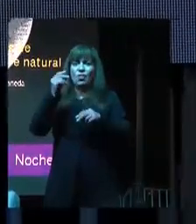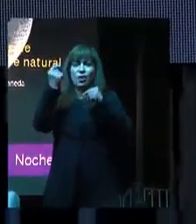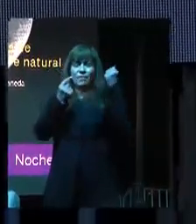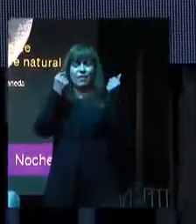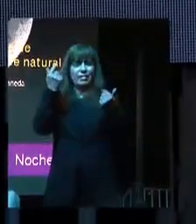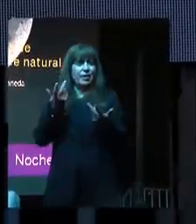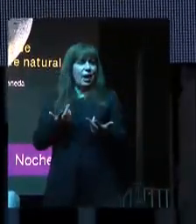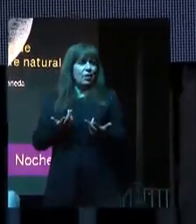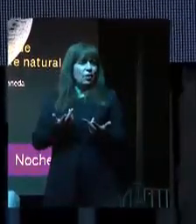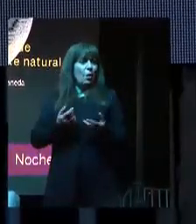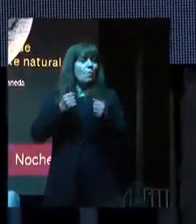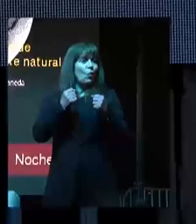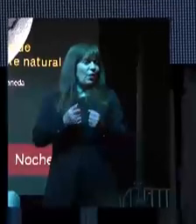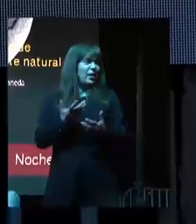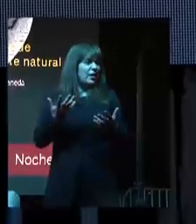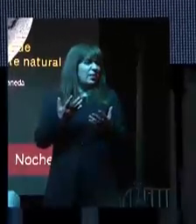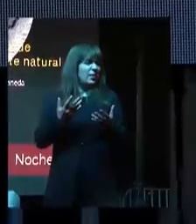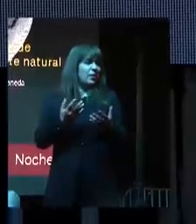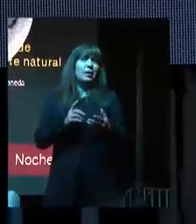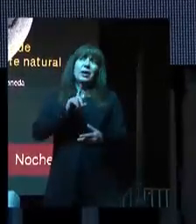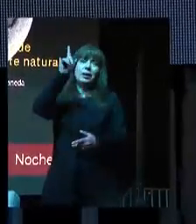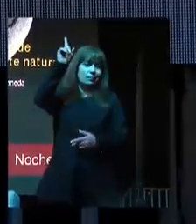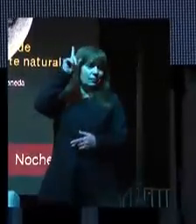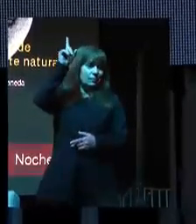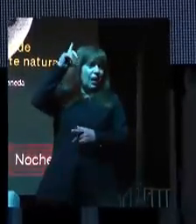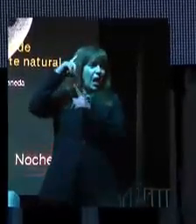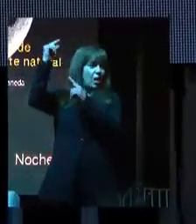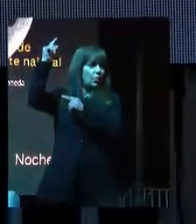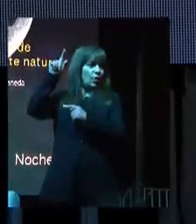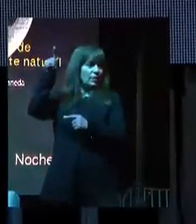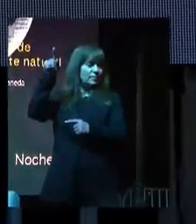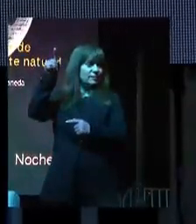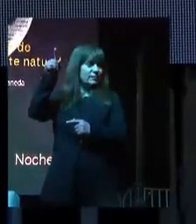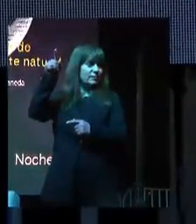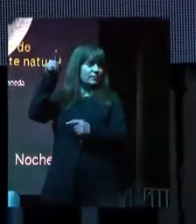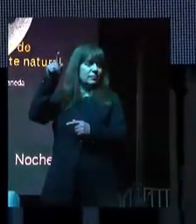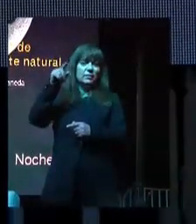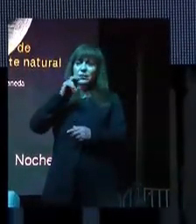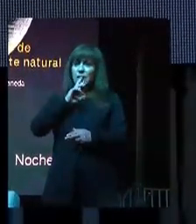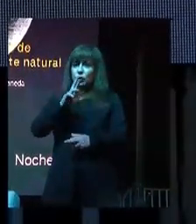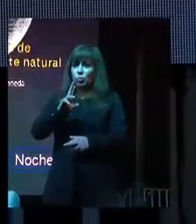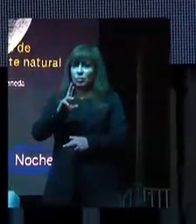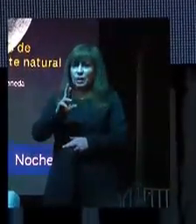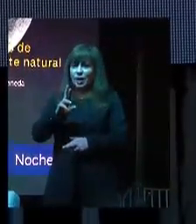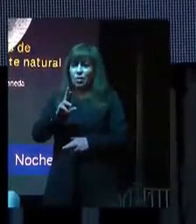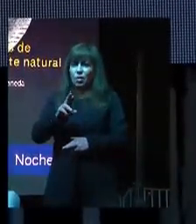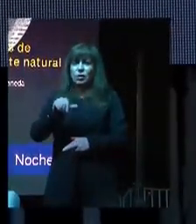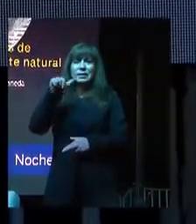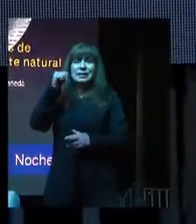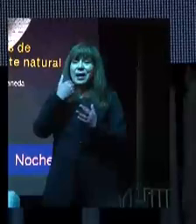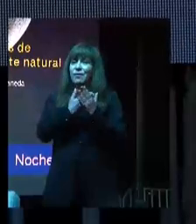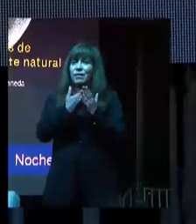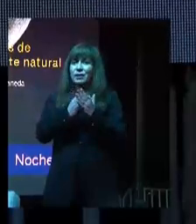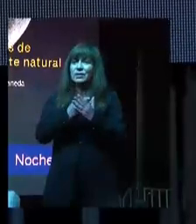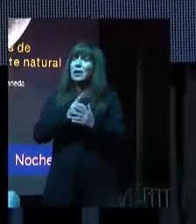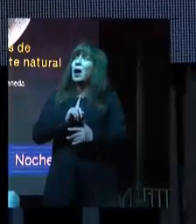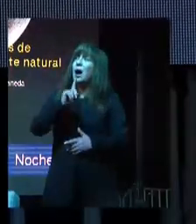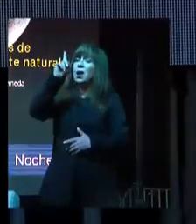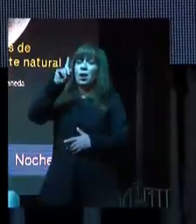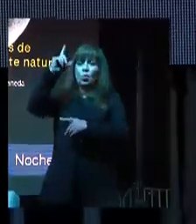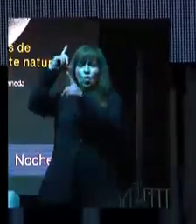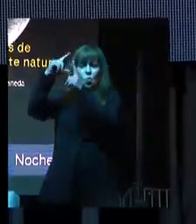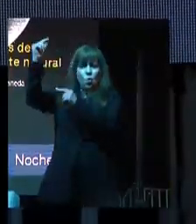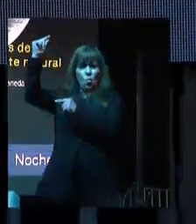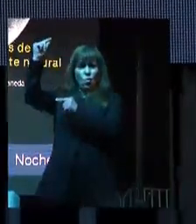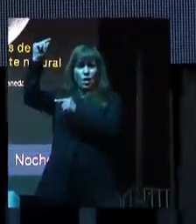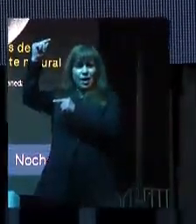para poder ir a la Luna. Y el resultado, claro, fuimos 6 veces a la Luna. Fuimos, digo, los seres humanos